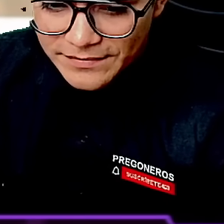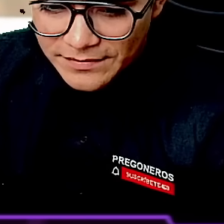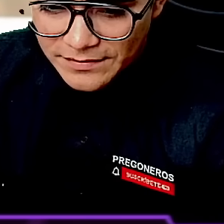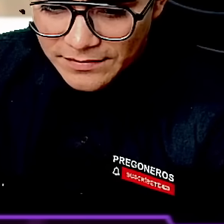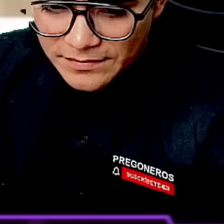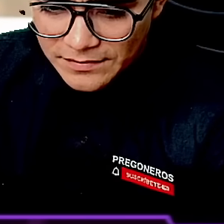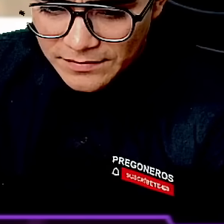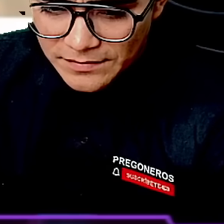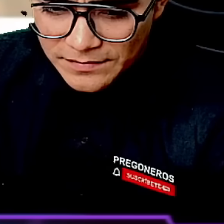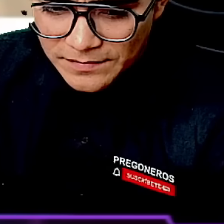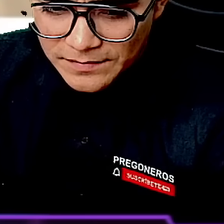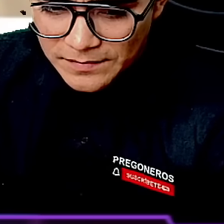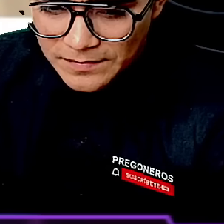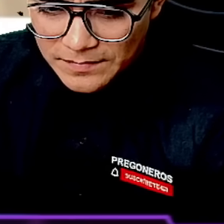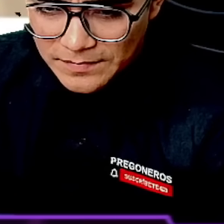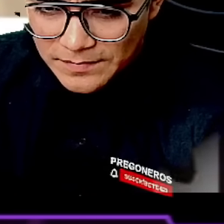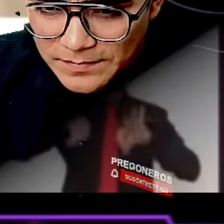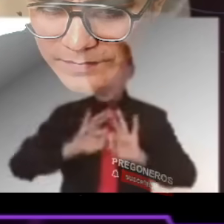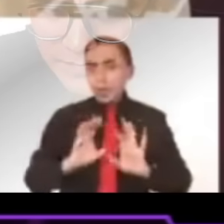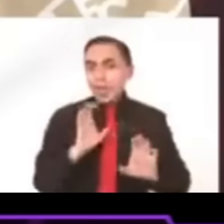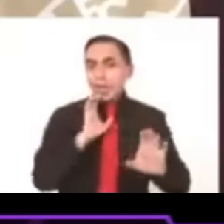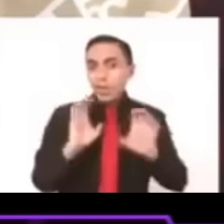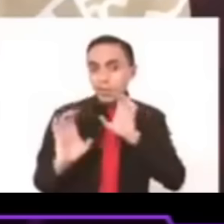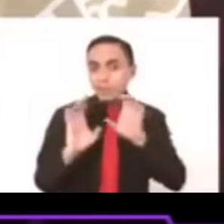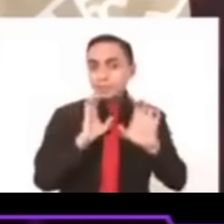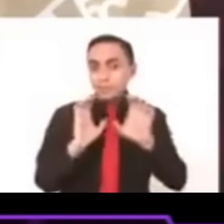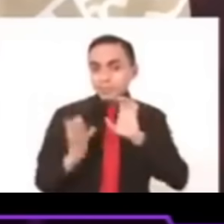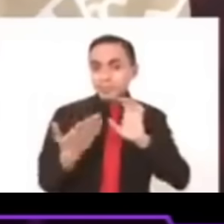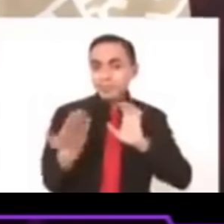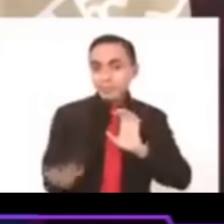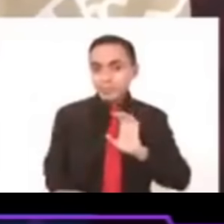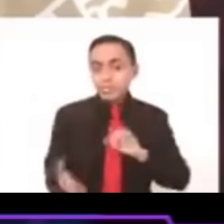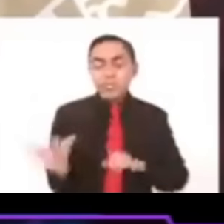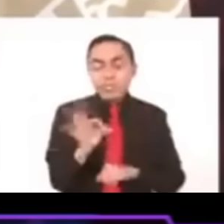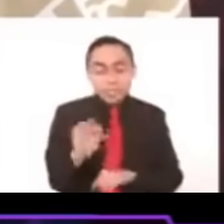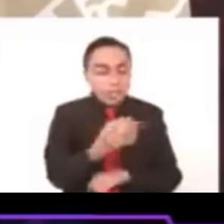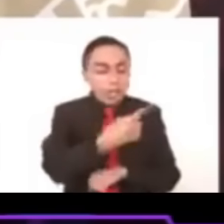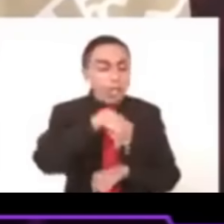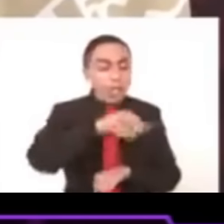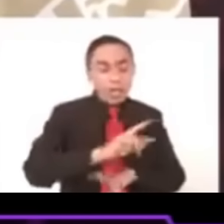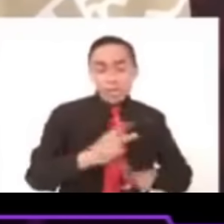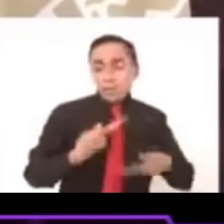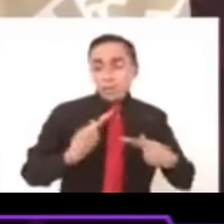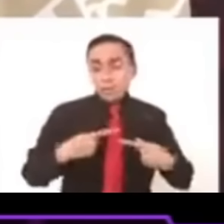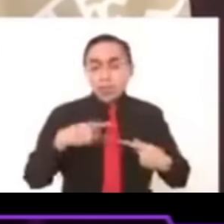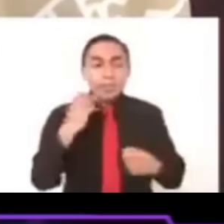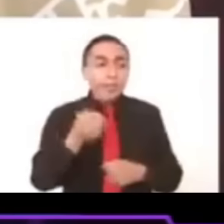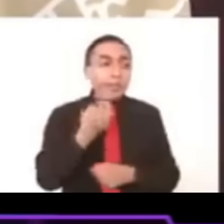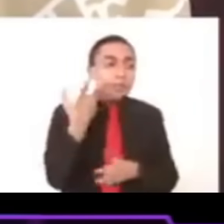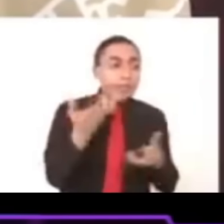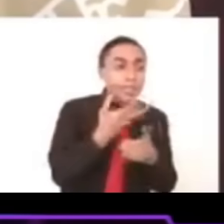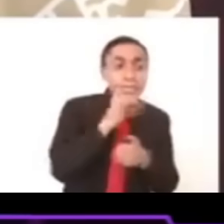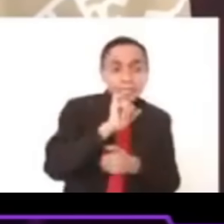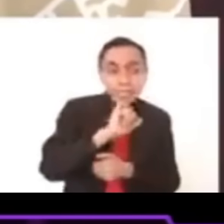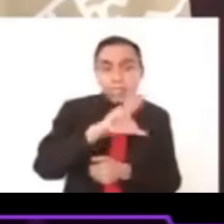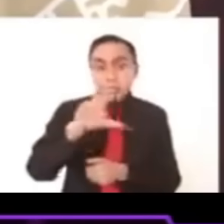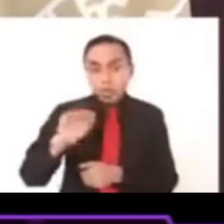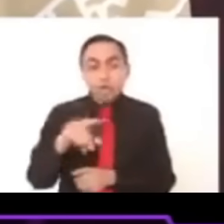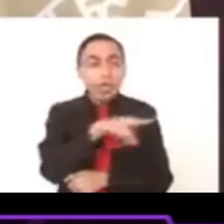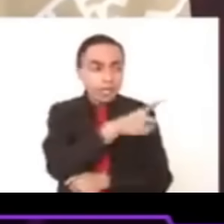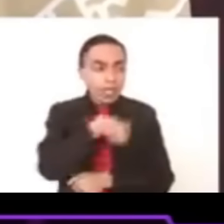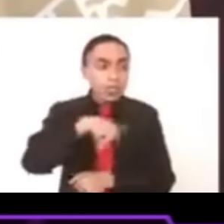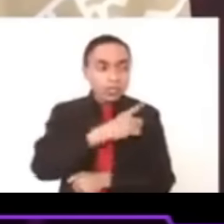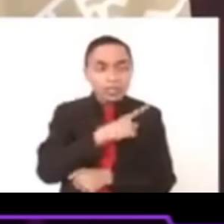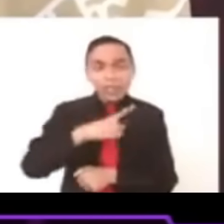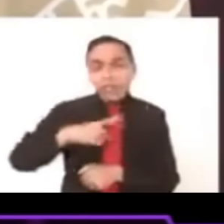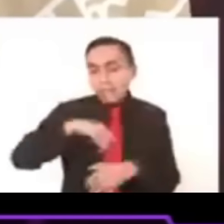Batres. Pero sí, es importante la comunicación con las diversas instancias por si van a realizar un evento o no. No sé si en el caso de